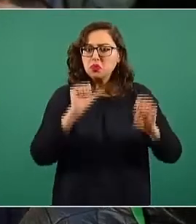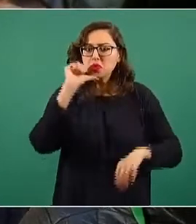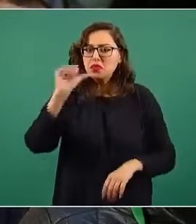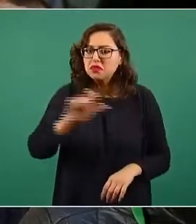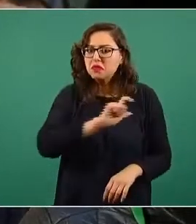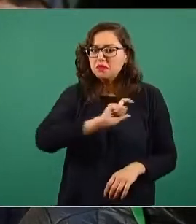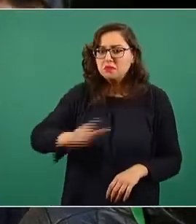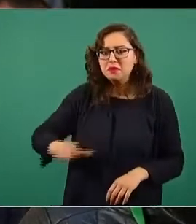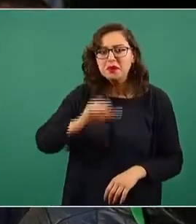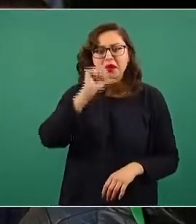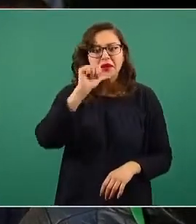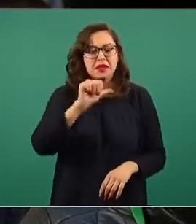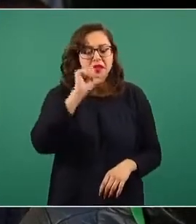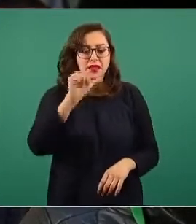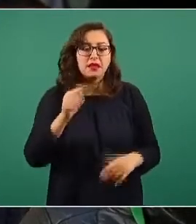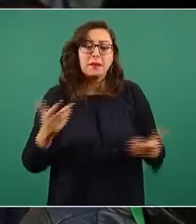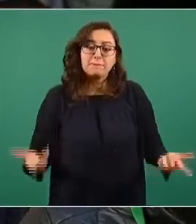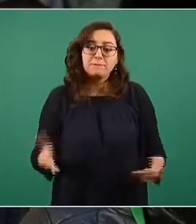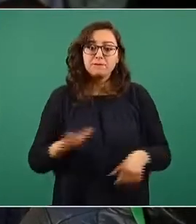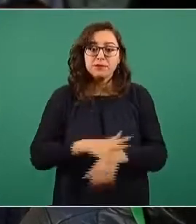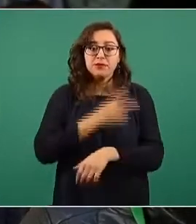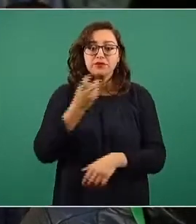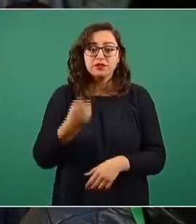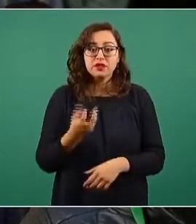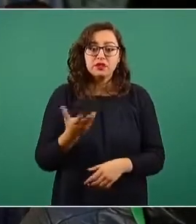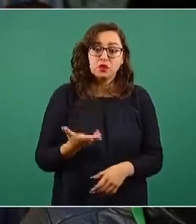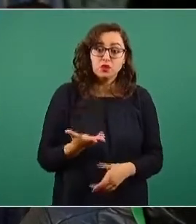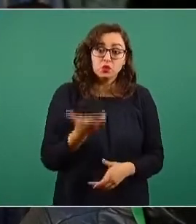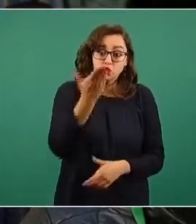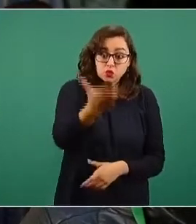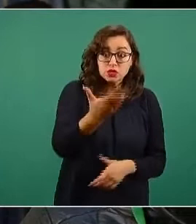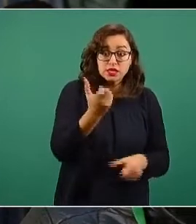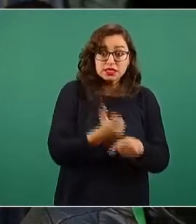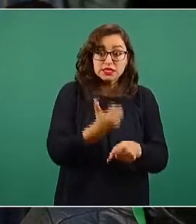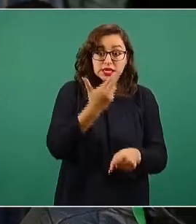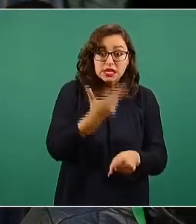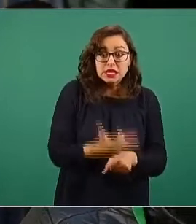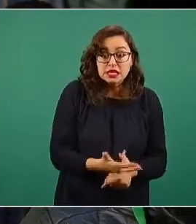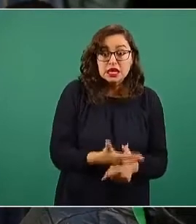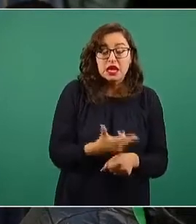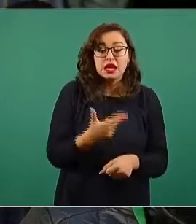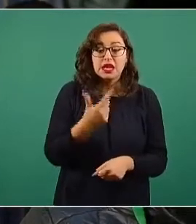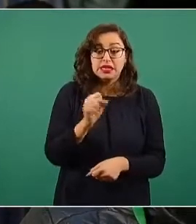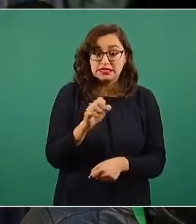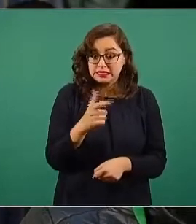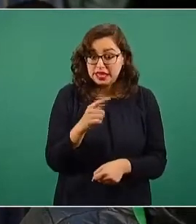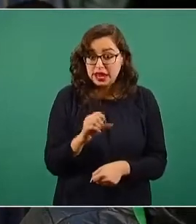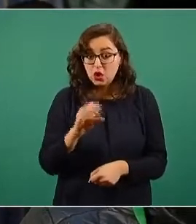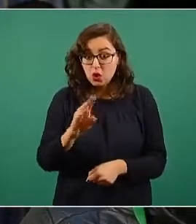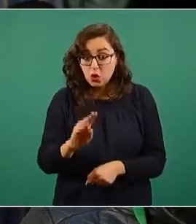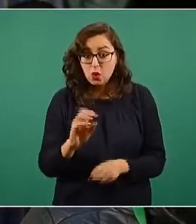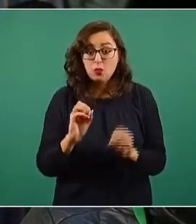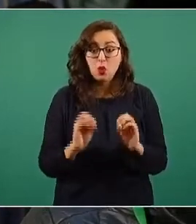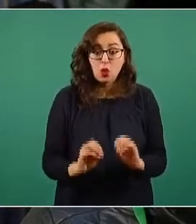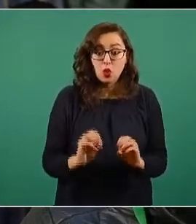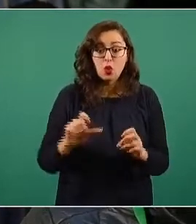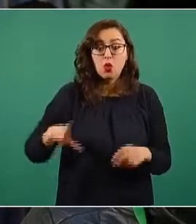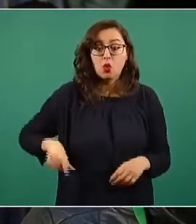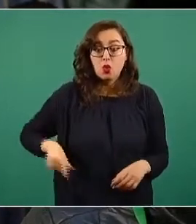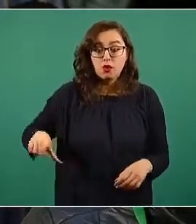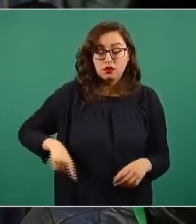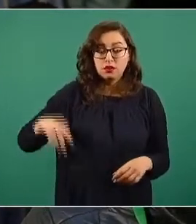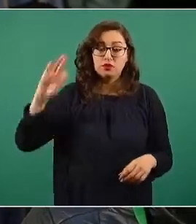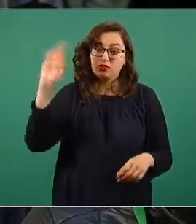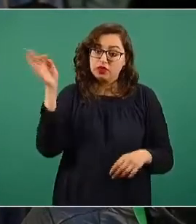es una demanda que le piden a la secretaria, a usted o al gobierno federal, para que de esta manera pues ya le entreguen el dinero